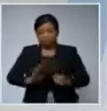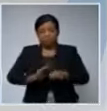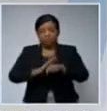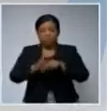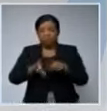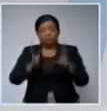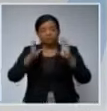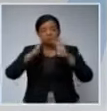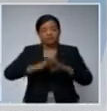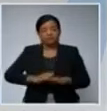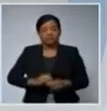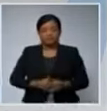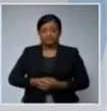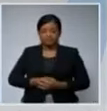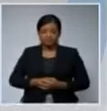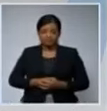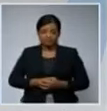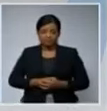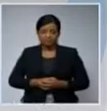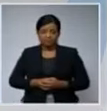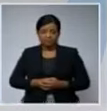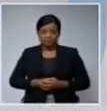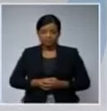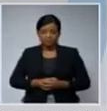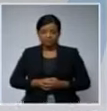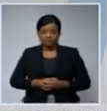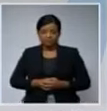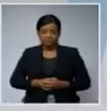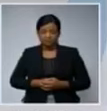pandemia. Estamos hablando de